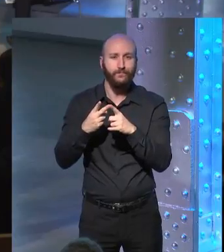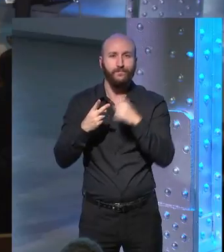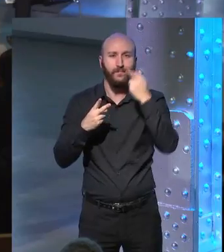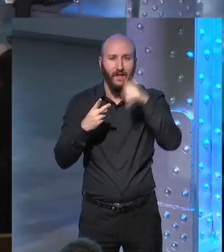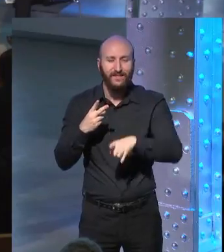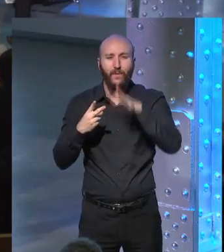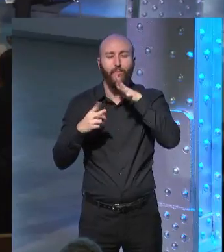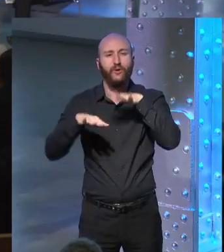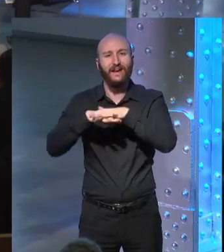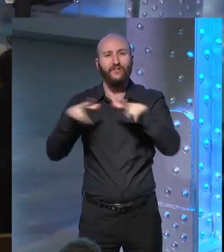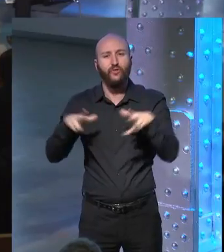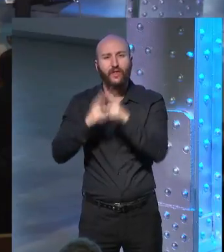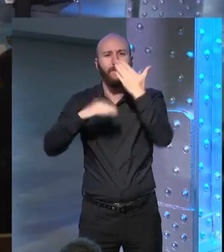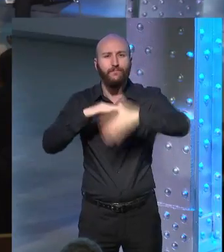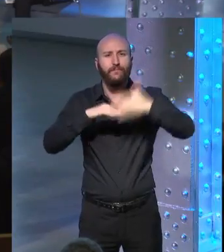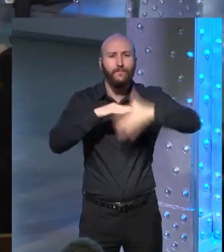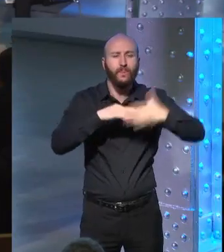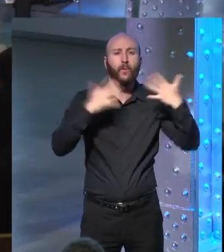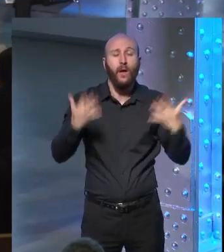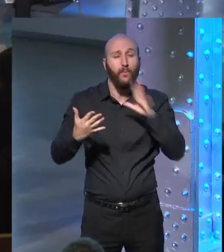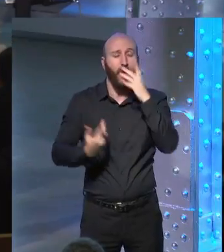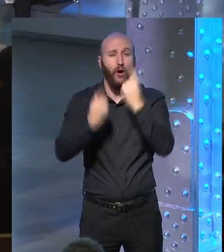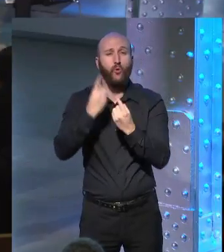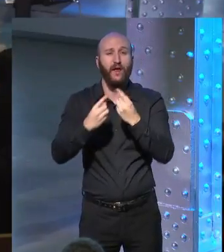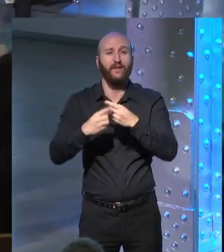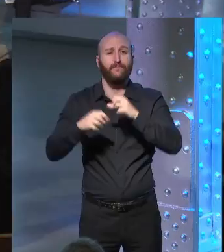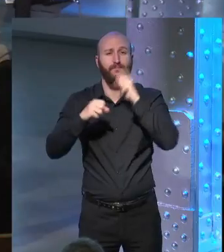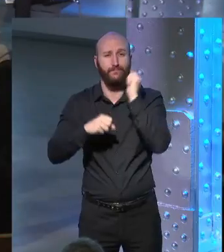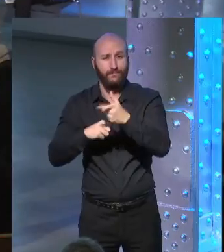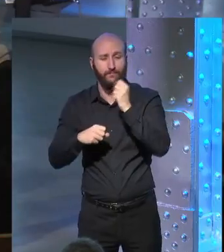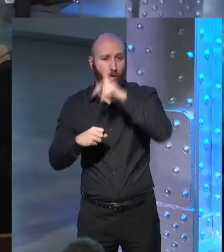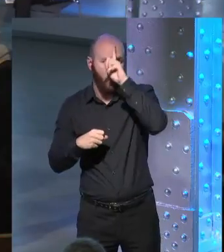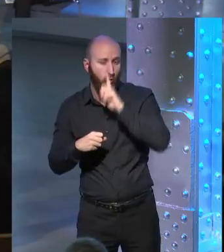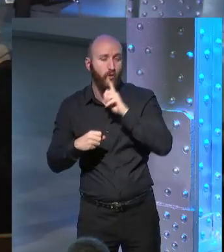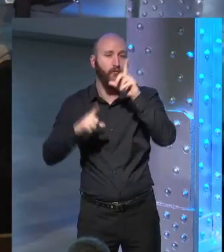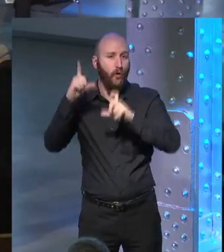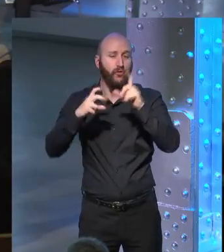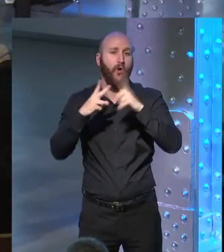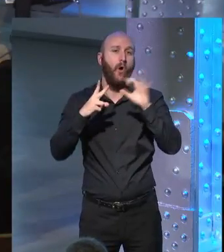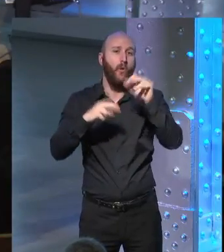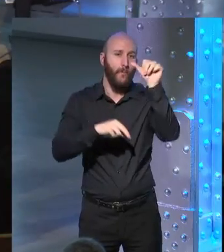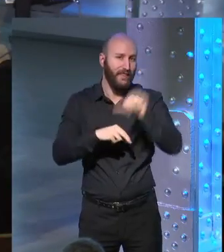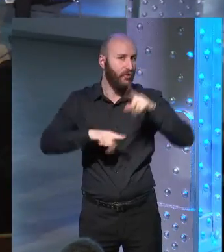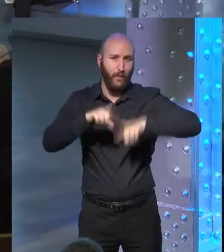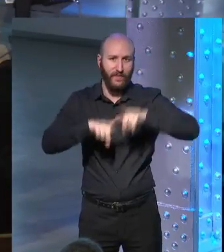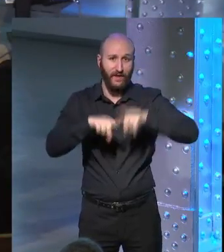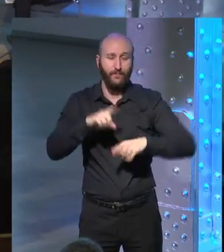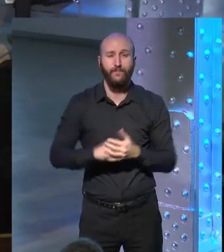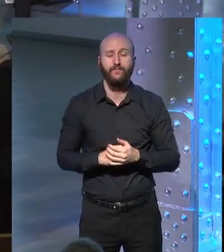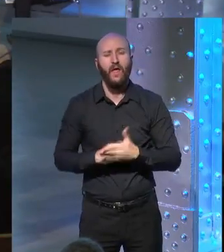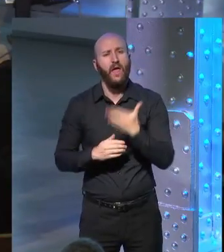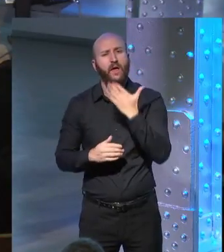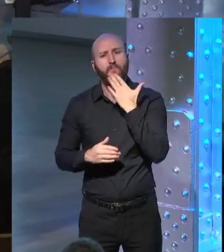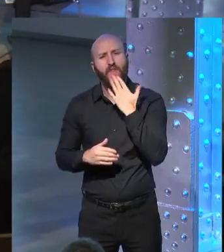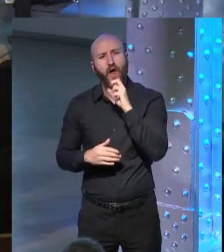potencialidad que tiene esa red social, porque unas son más de imágenes, otras son más de vídeos. Acompañar a los 12 o a veces retrasarlo y